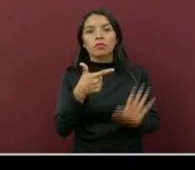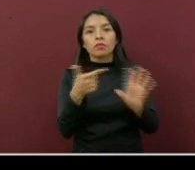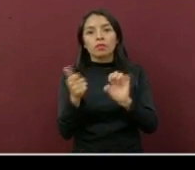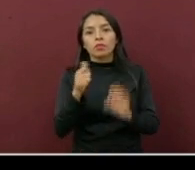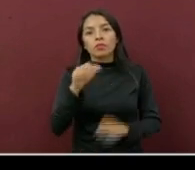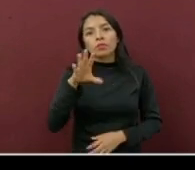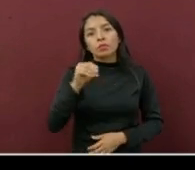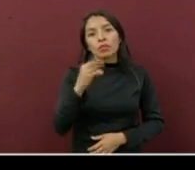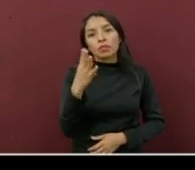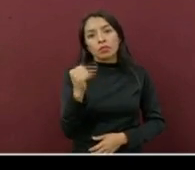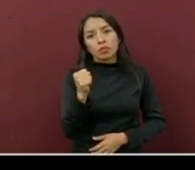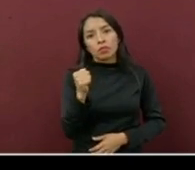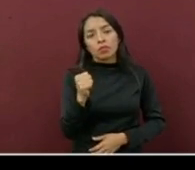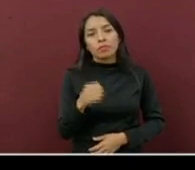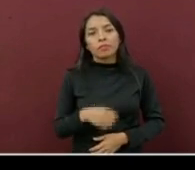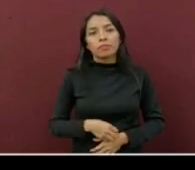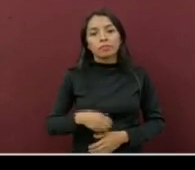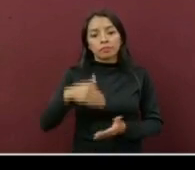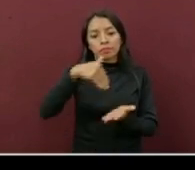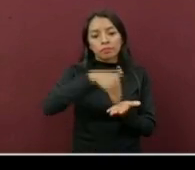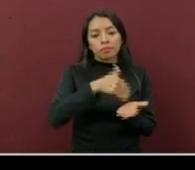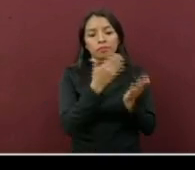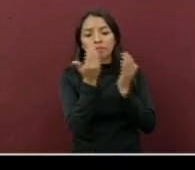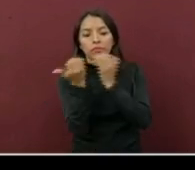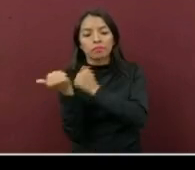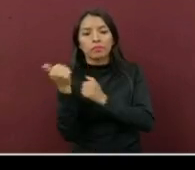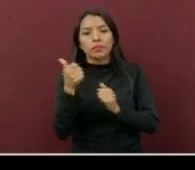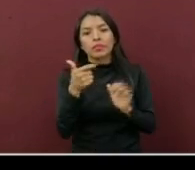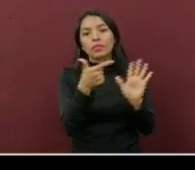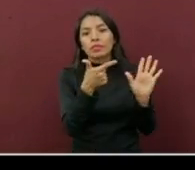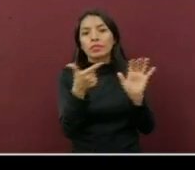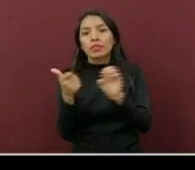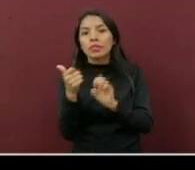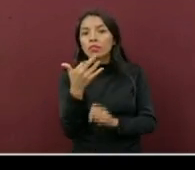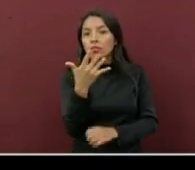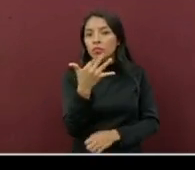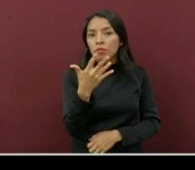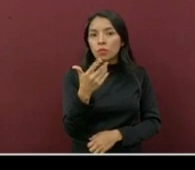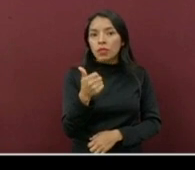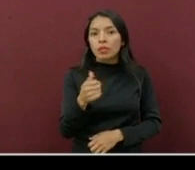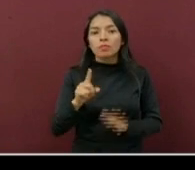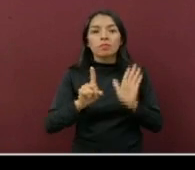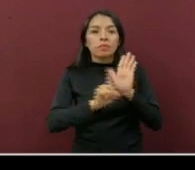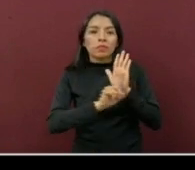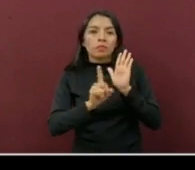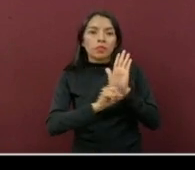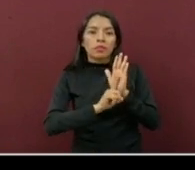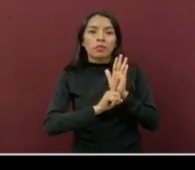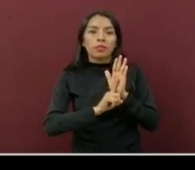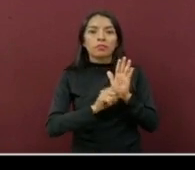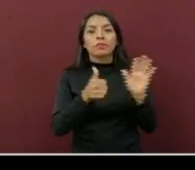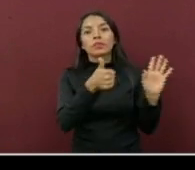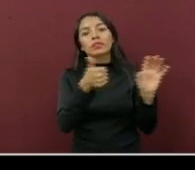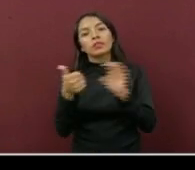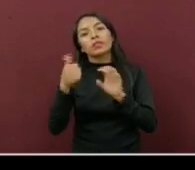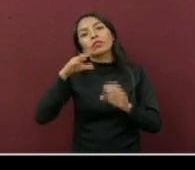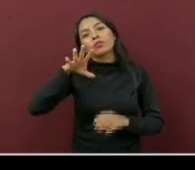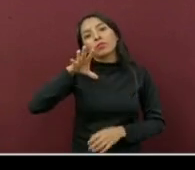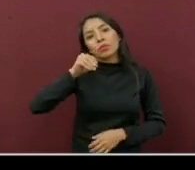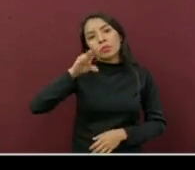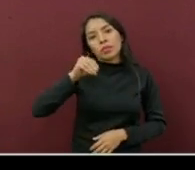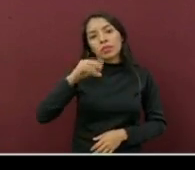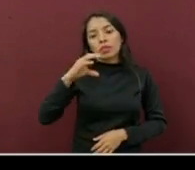799 ahora martínez de la torre 750 papa 690